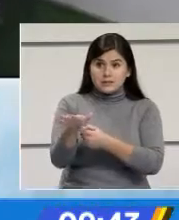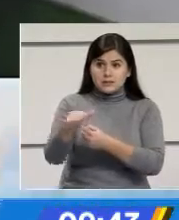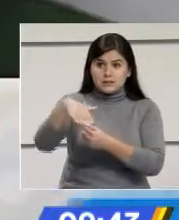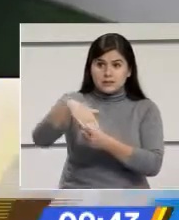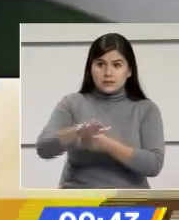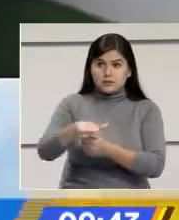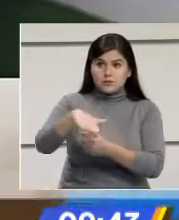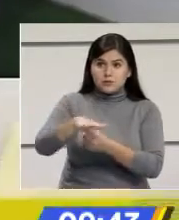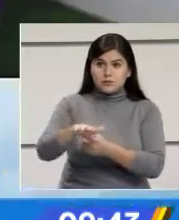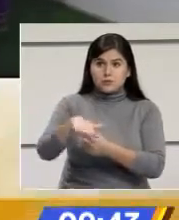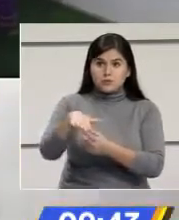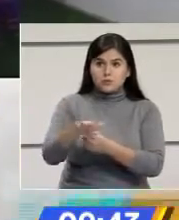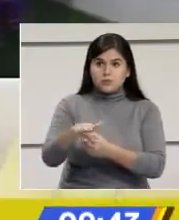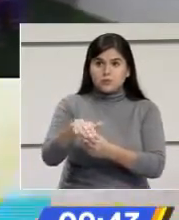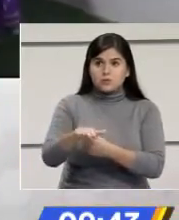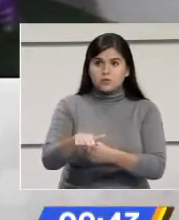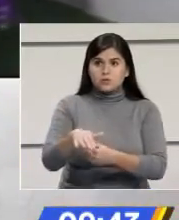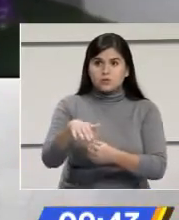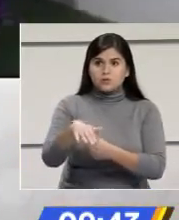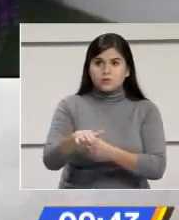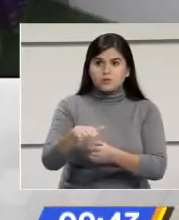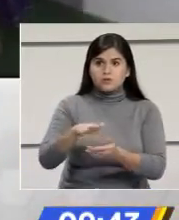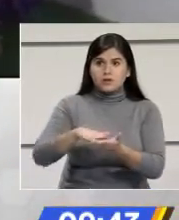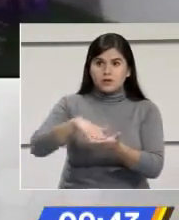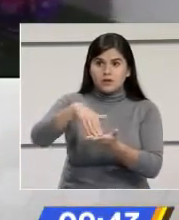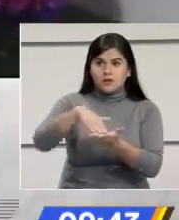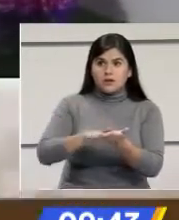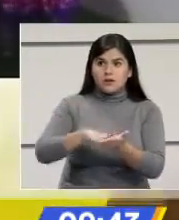tambito, ¿verdad? Es como brincando.